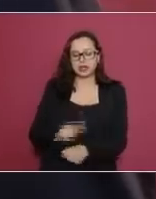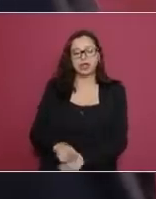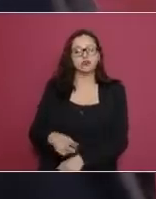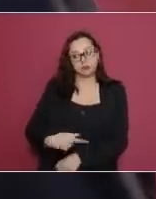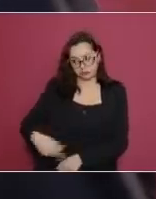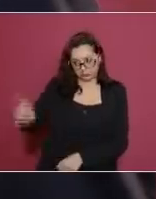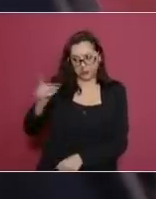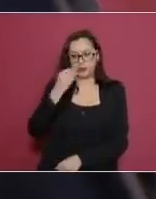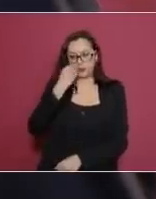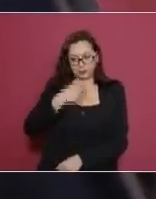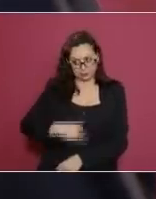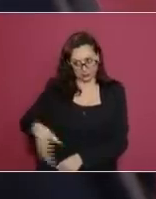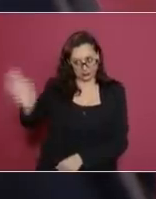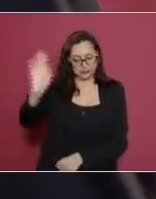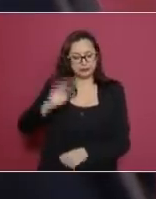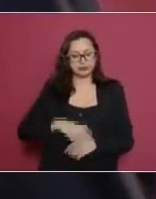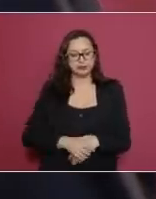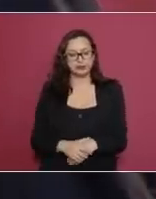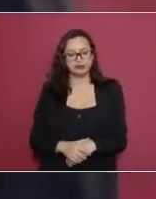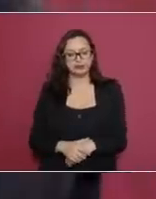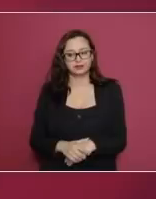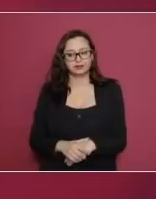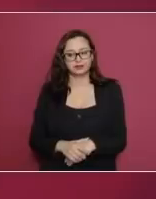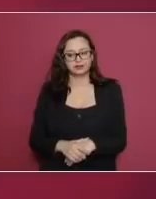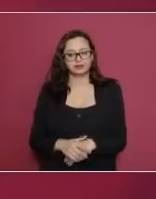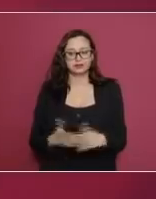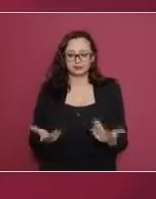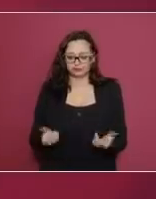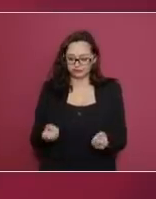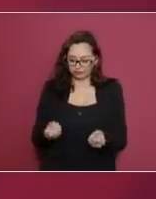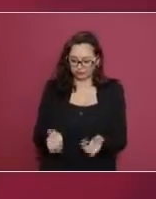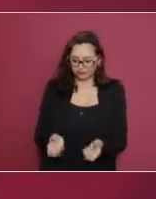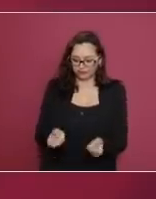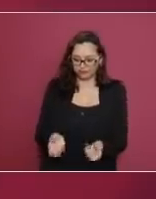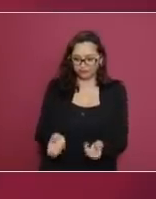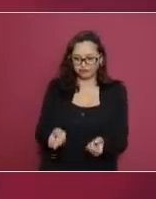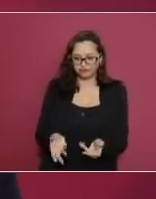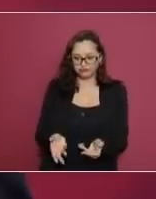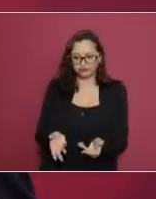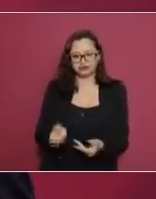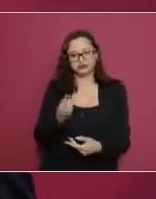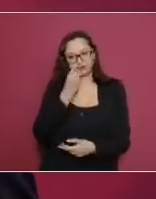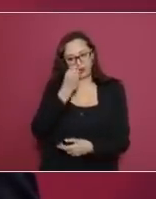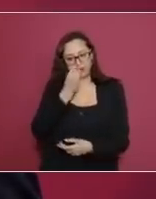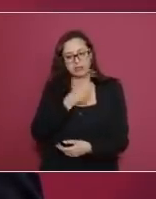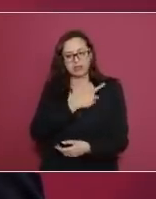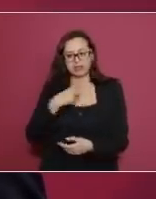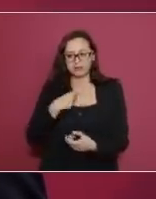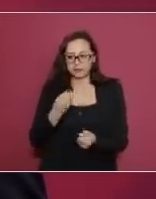tu alimento, ¿no? Pues se les tiene que dar, ¿no?, su alimento.